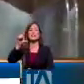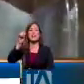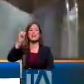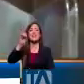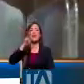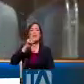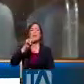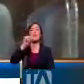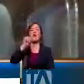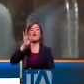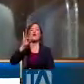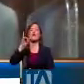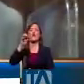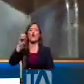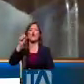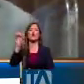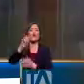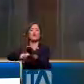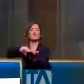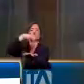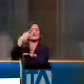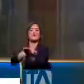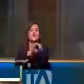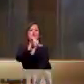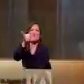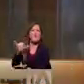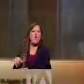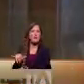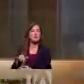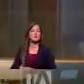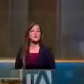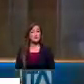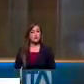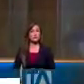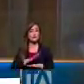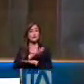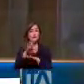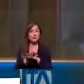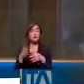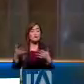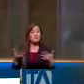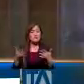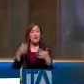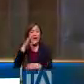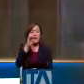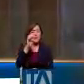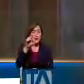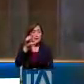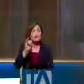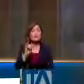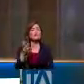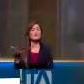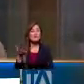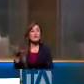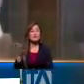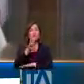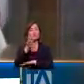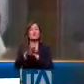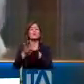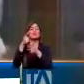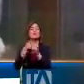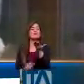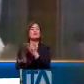mafioso, como tu sobrino mañoso. Aquí cuando estamos hablando de los delitos de Pablo Celi, ¿estamos hablando de